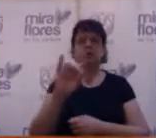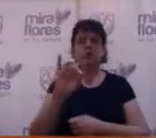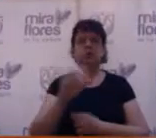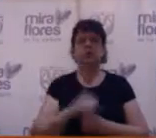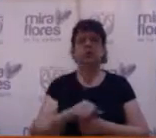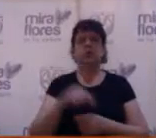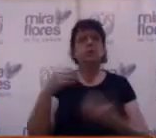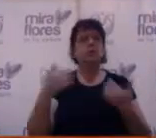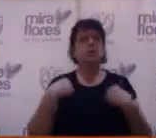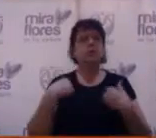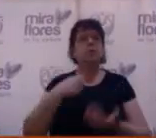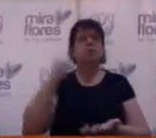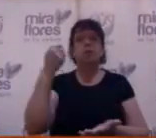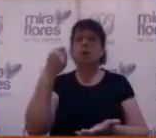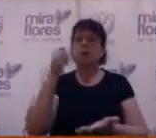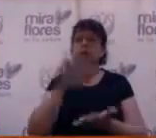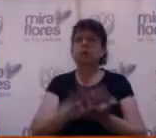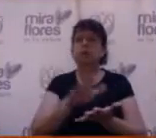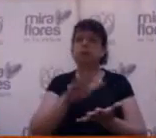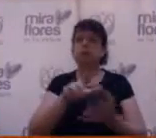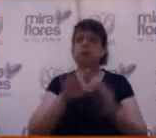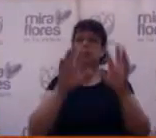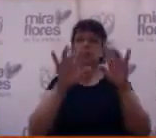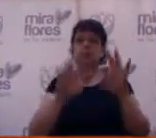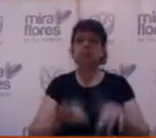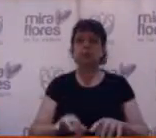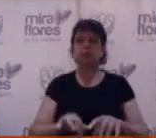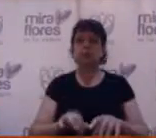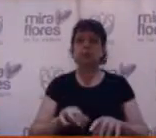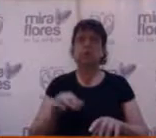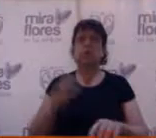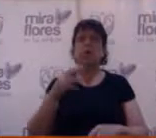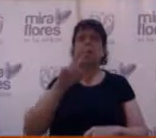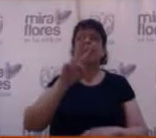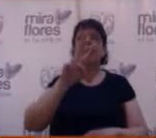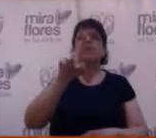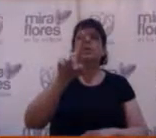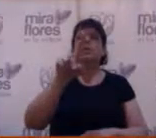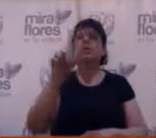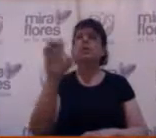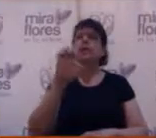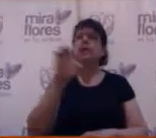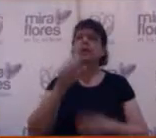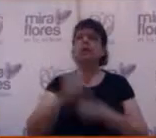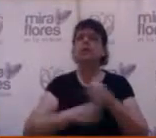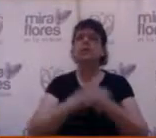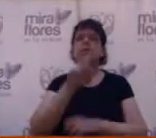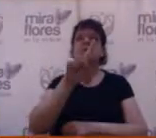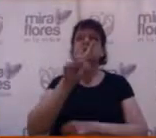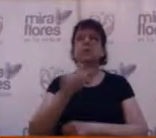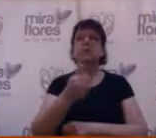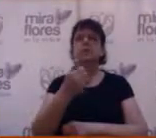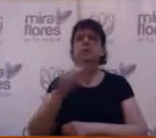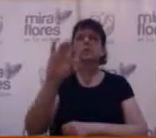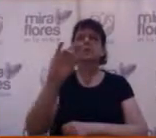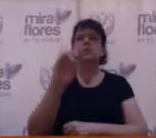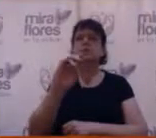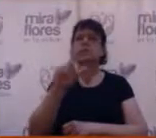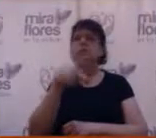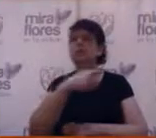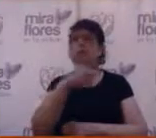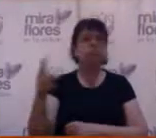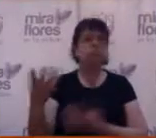la aprobación del acta de la sesión ordinaria de fecha 21 de diciembre del año 2017. Si hubiese alguna observación,